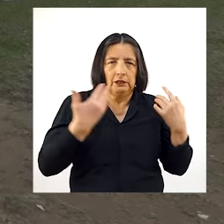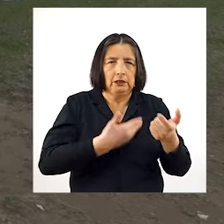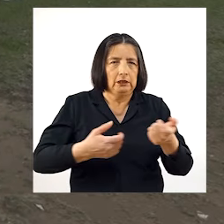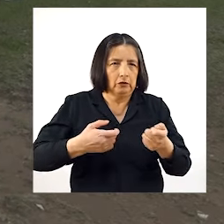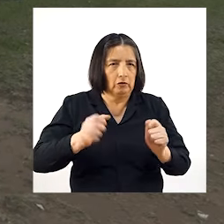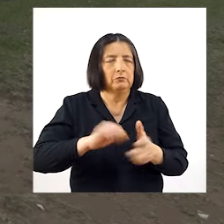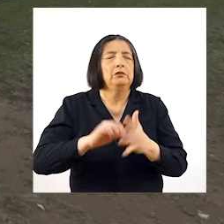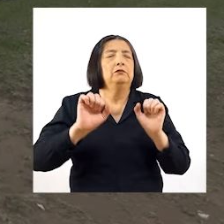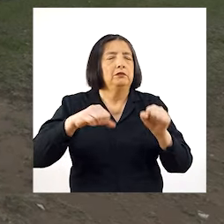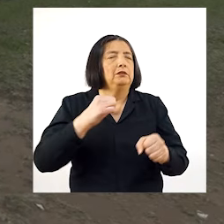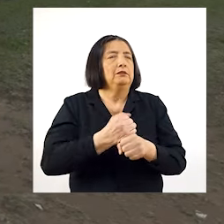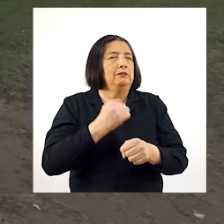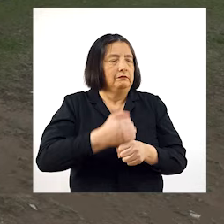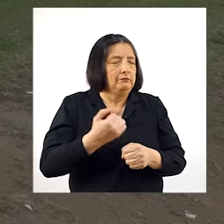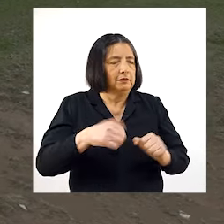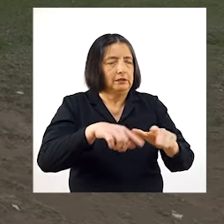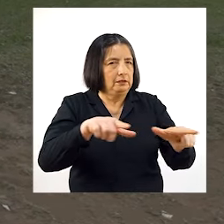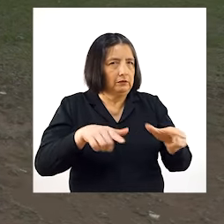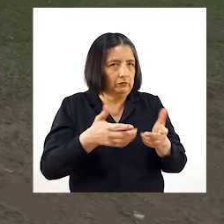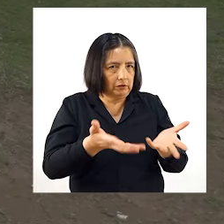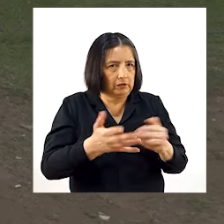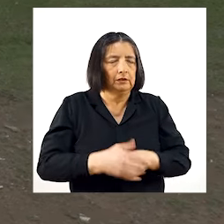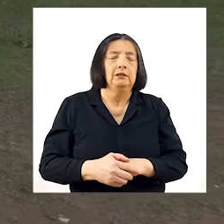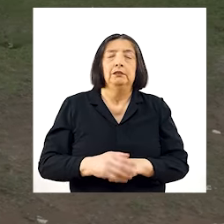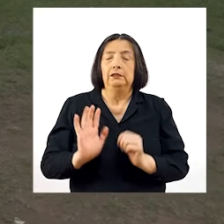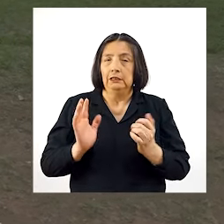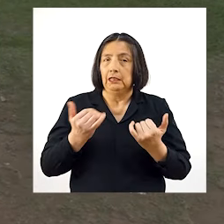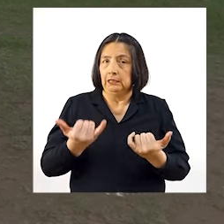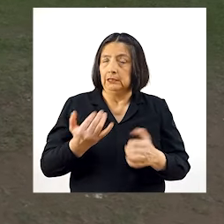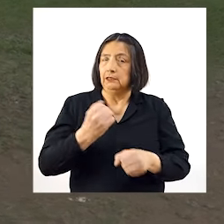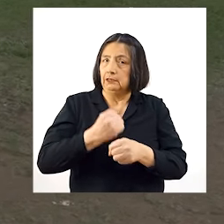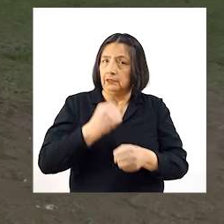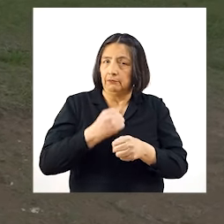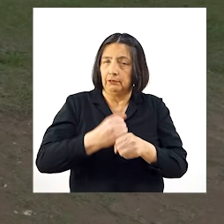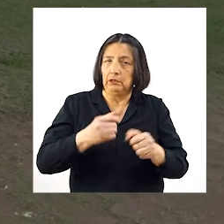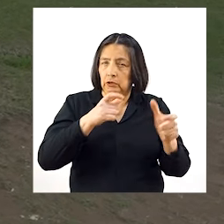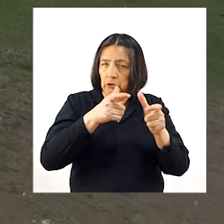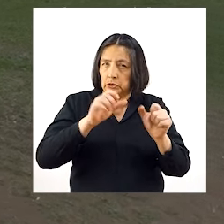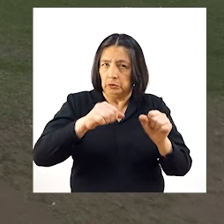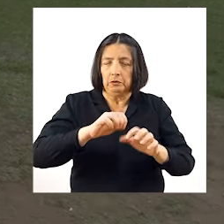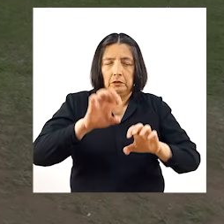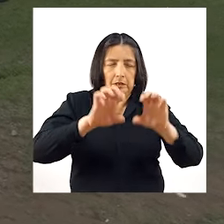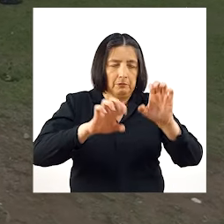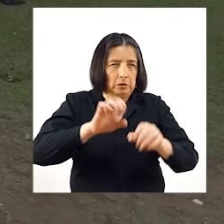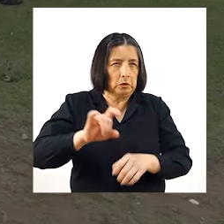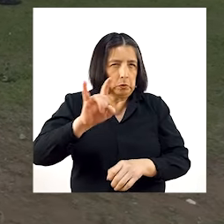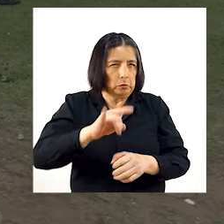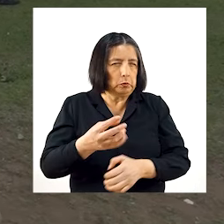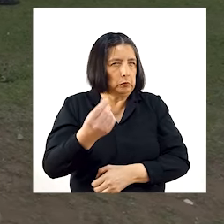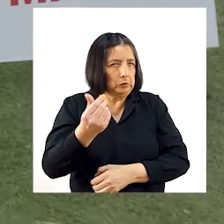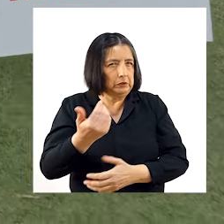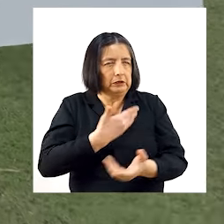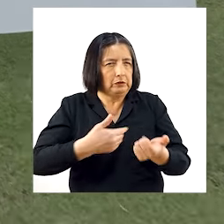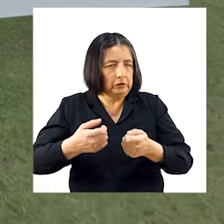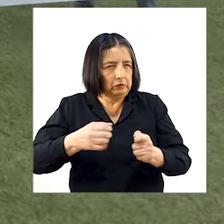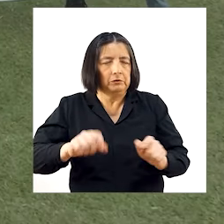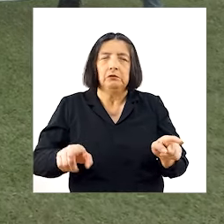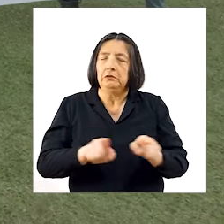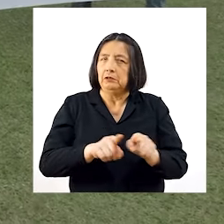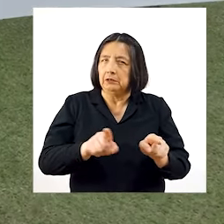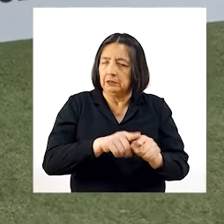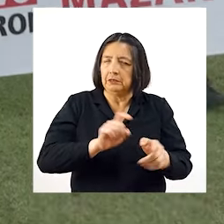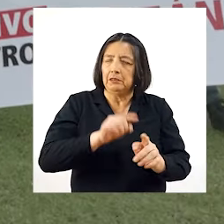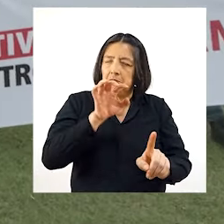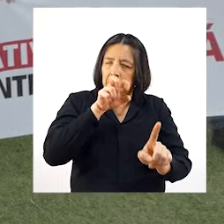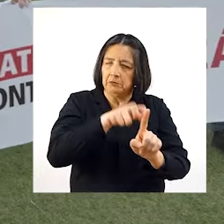que operan en la citada jurisdicción. En estas acciones de control, evaluarán el uso de los recursos públicos y detectarán